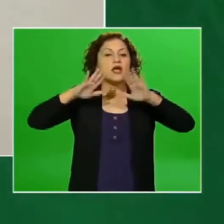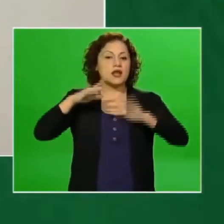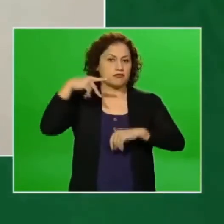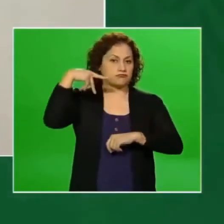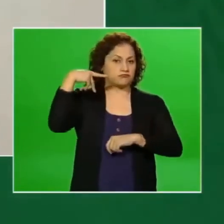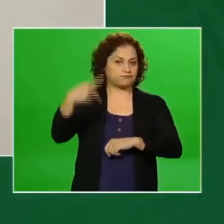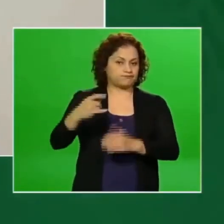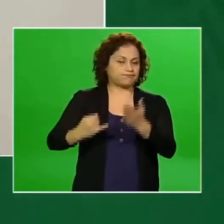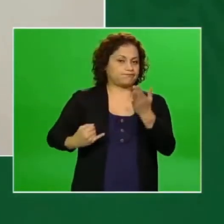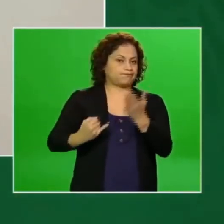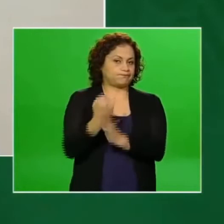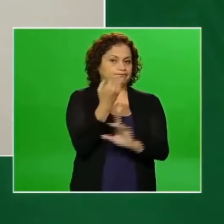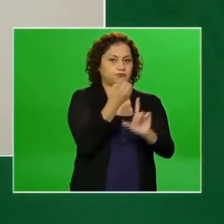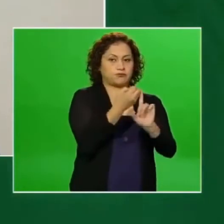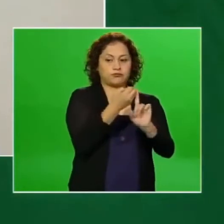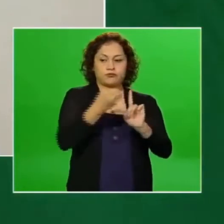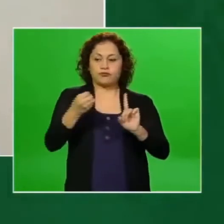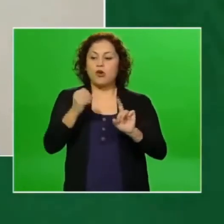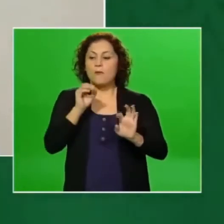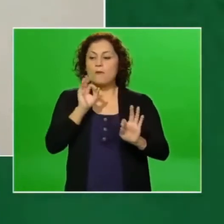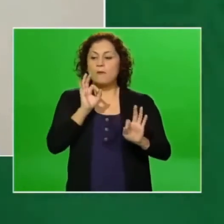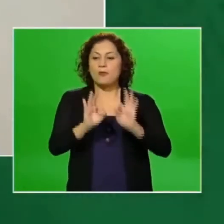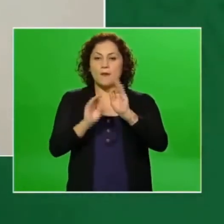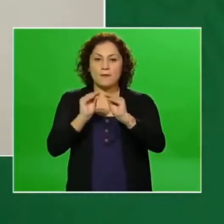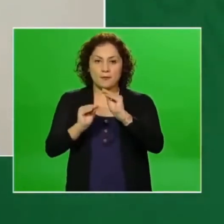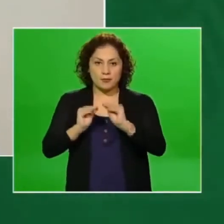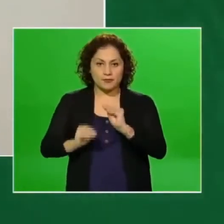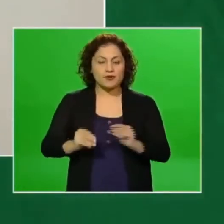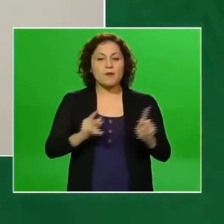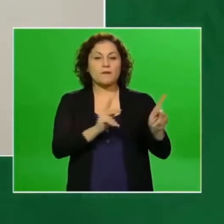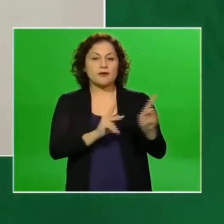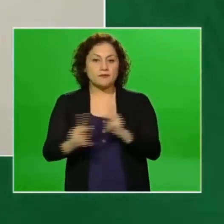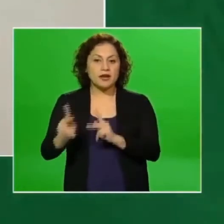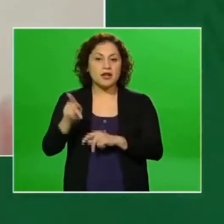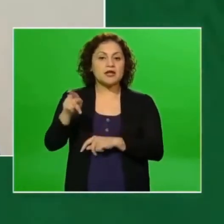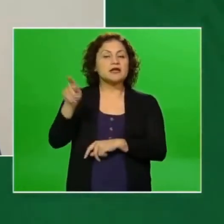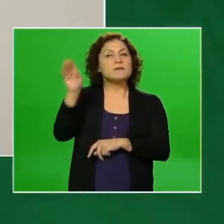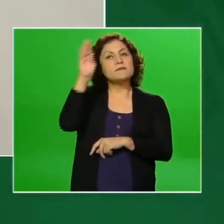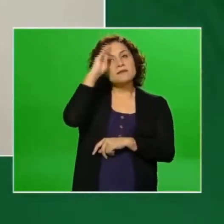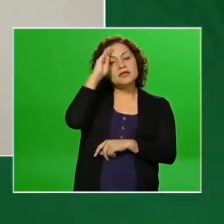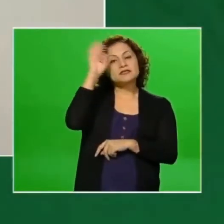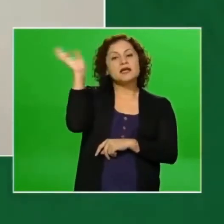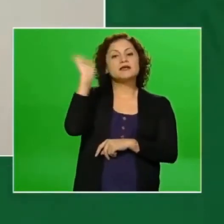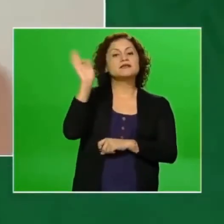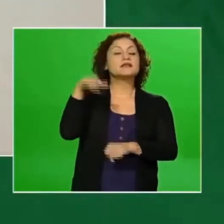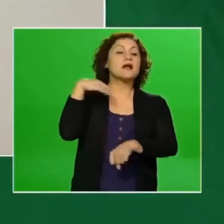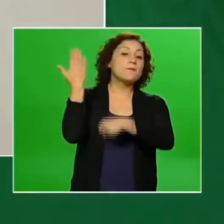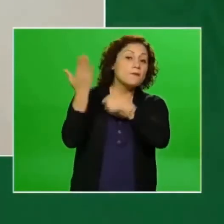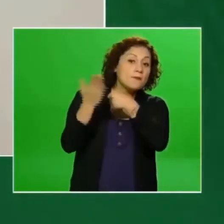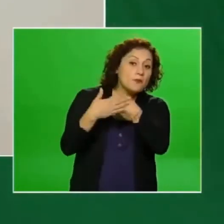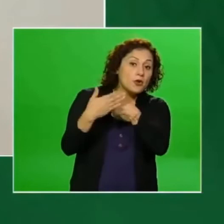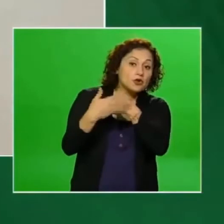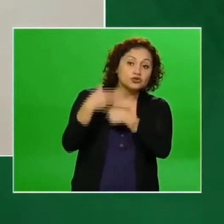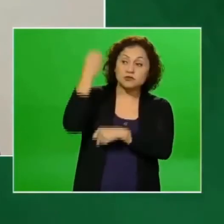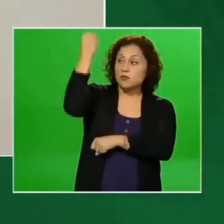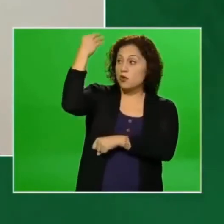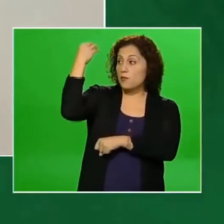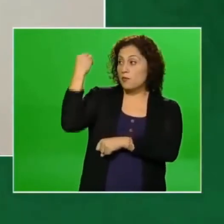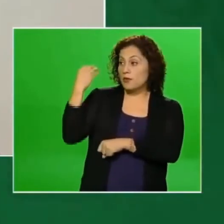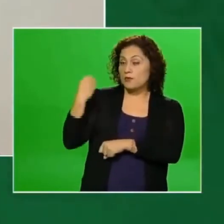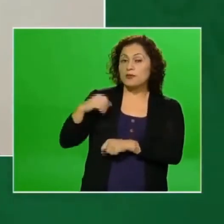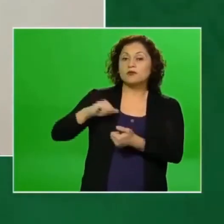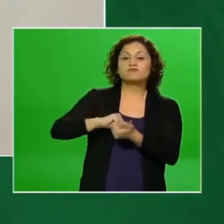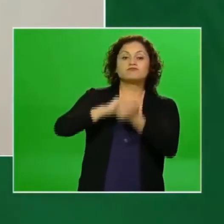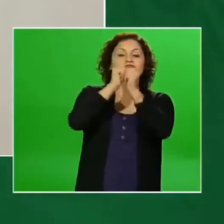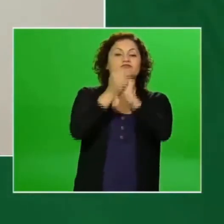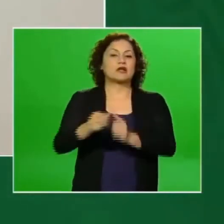preparando, están preveyendo que probablemente puedan llegar al verde el siguiente ciclo, y por eso hablan de una fecha